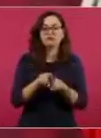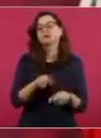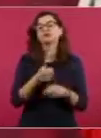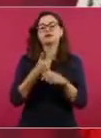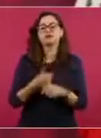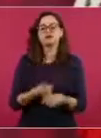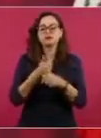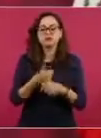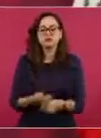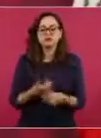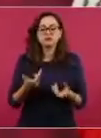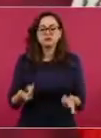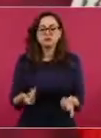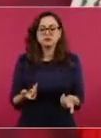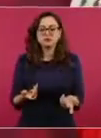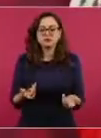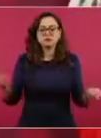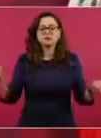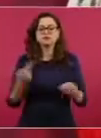mandando armas